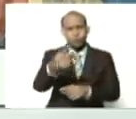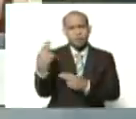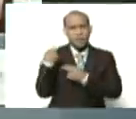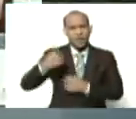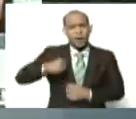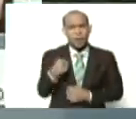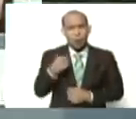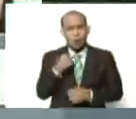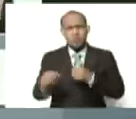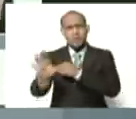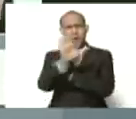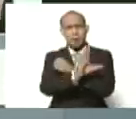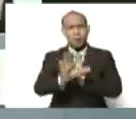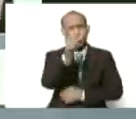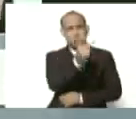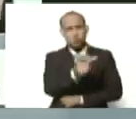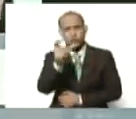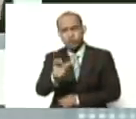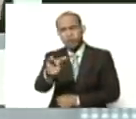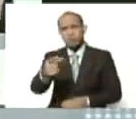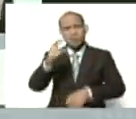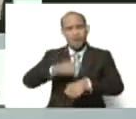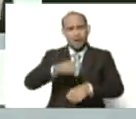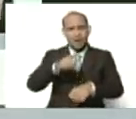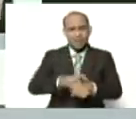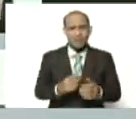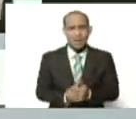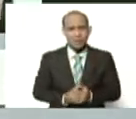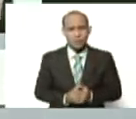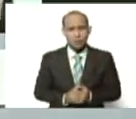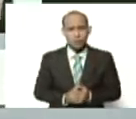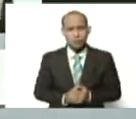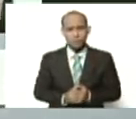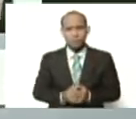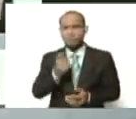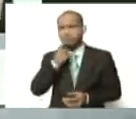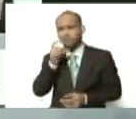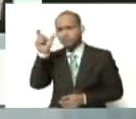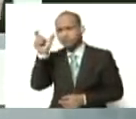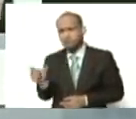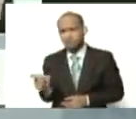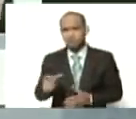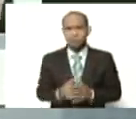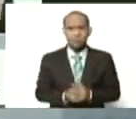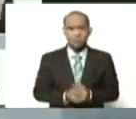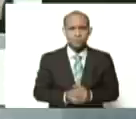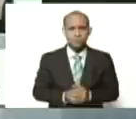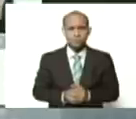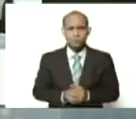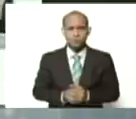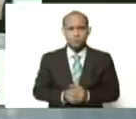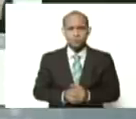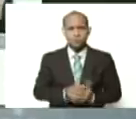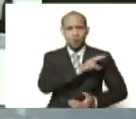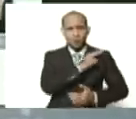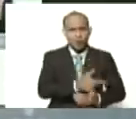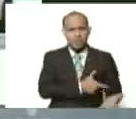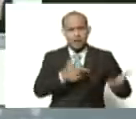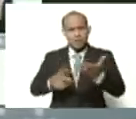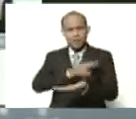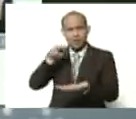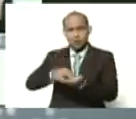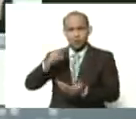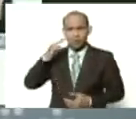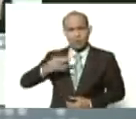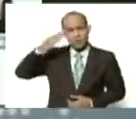de protección civil. A tiempo. General en jefe, Padrino, almirante en jefe, Remigio Ceballos, la Fuerza Armada Nacional Bolivariana, la